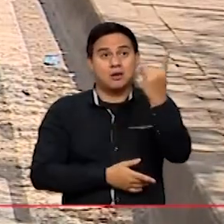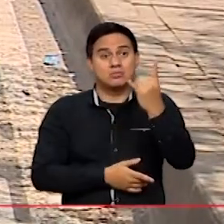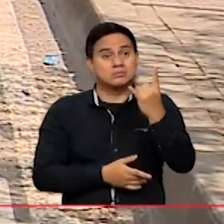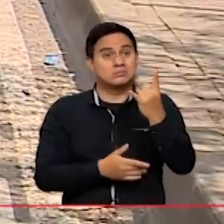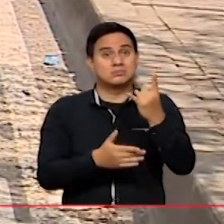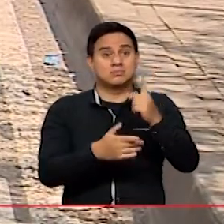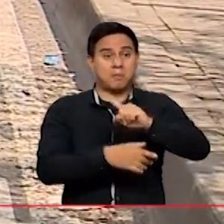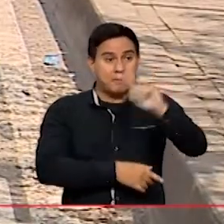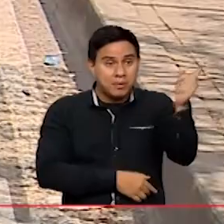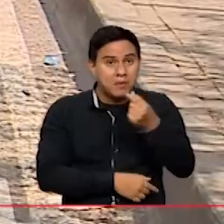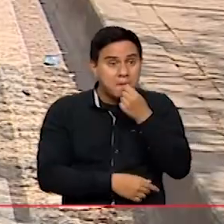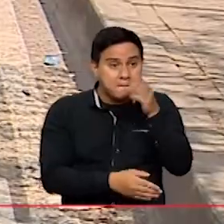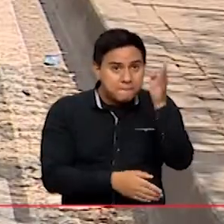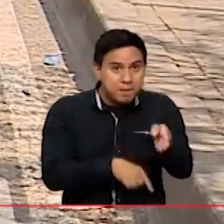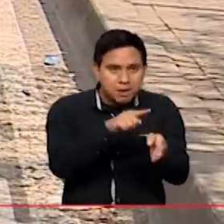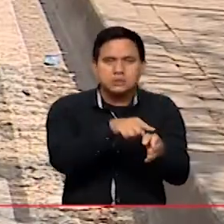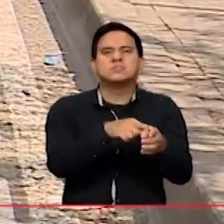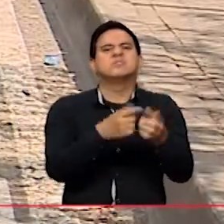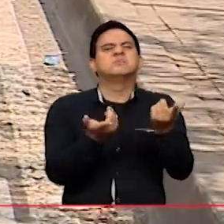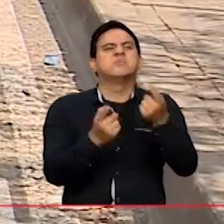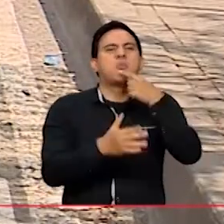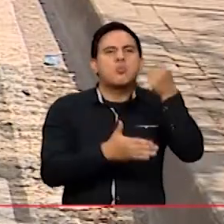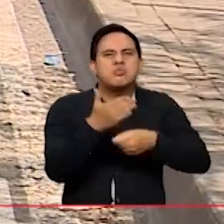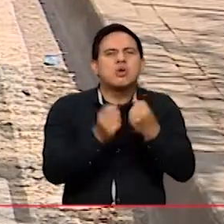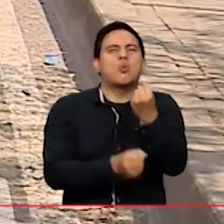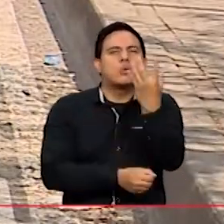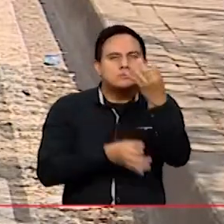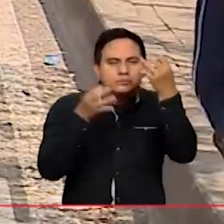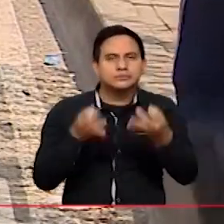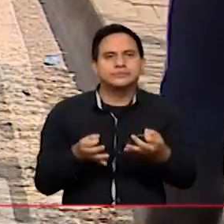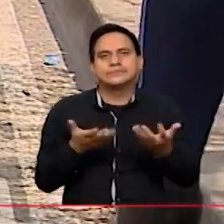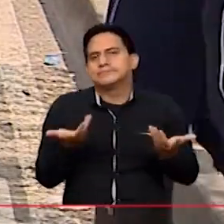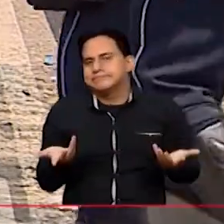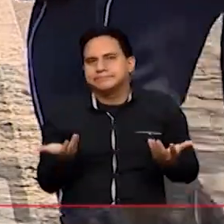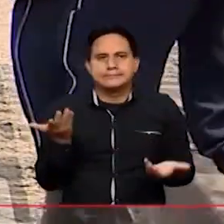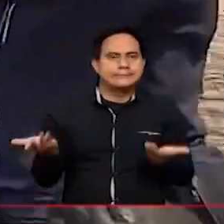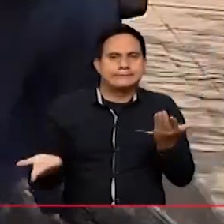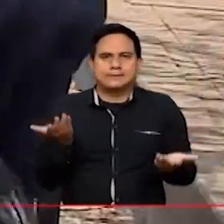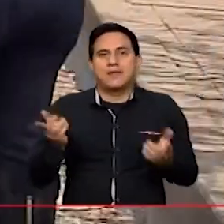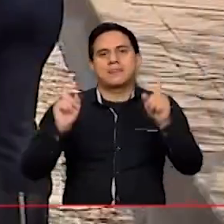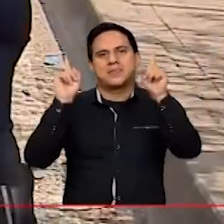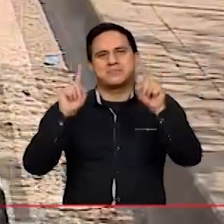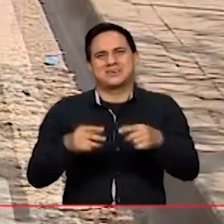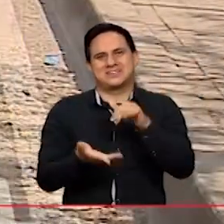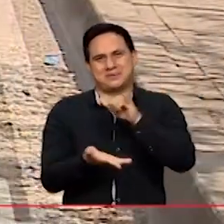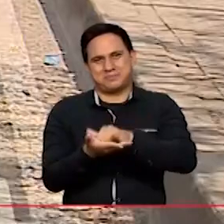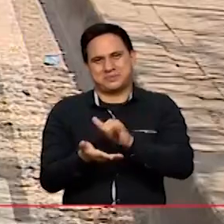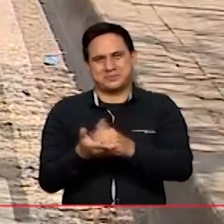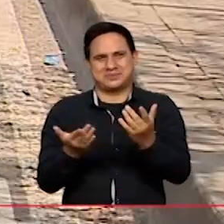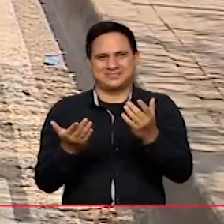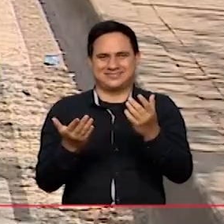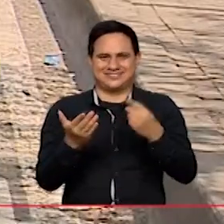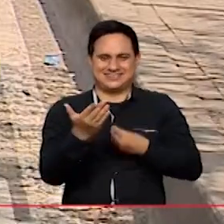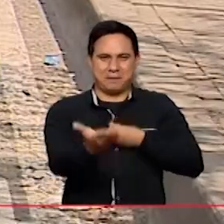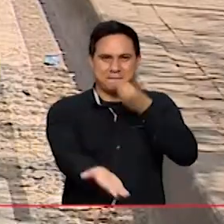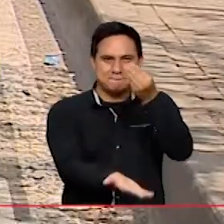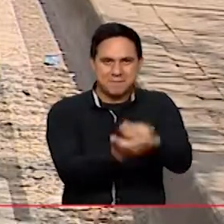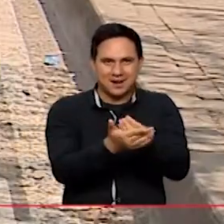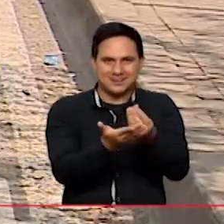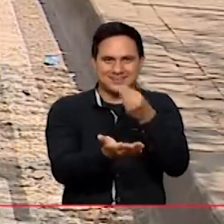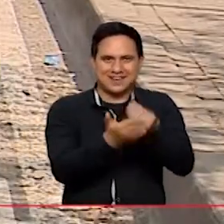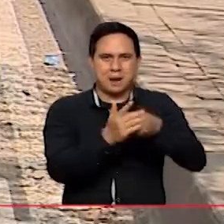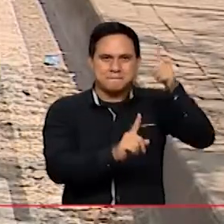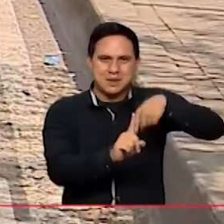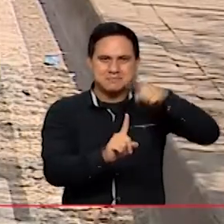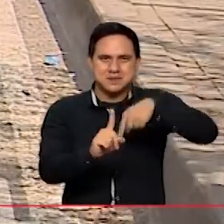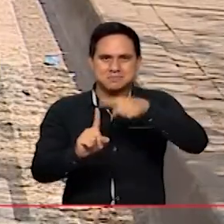lugar, pero además también habría un incremento importante y sustancial a la tasa por congestión que podría